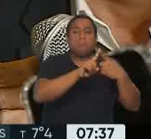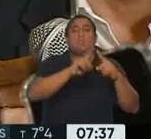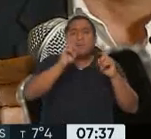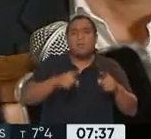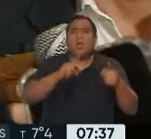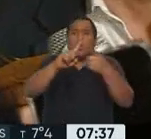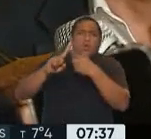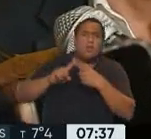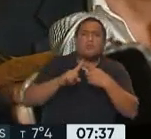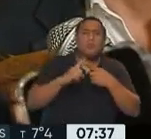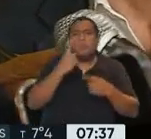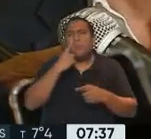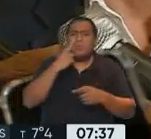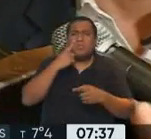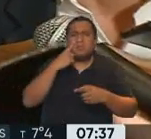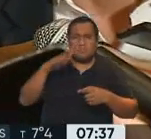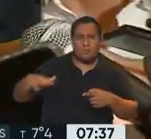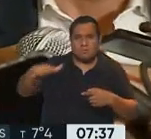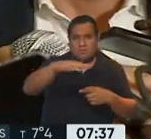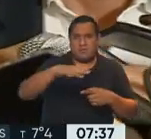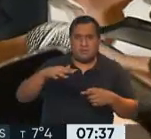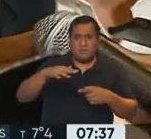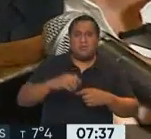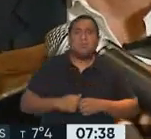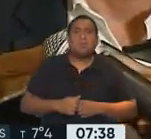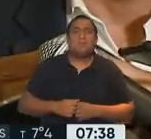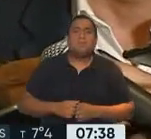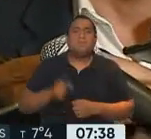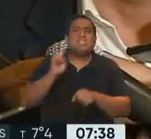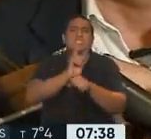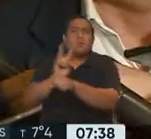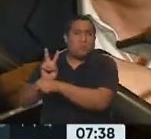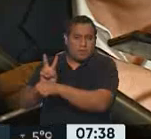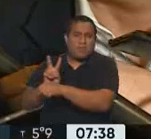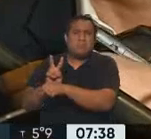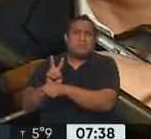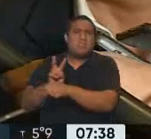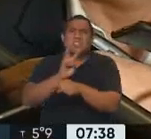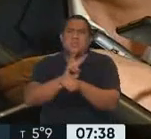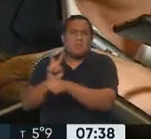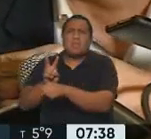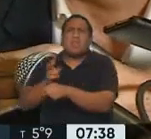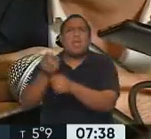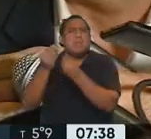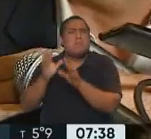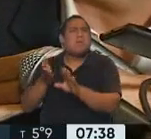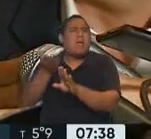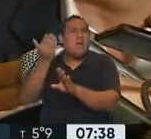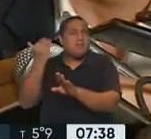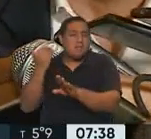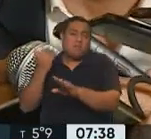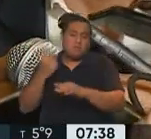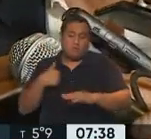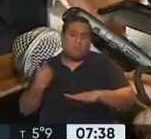con el municipio en la mesa territorial de seguridad desplegada desde el inicio de la gestión